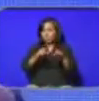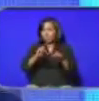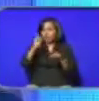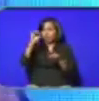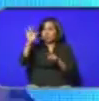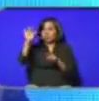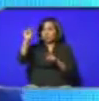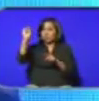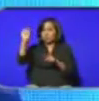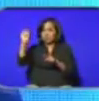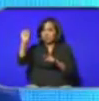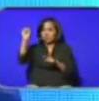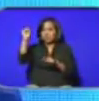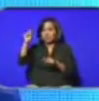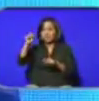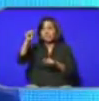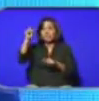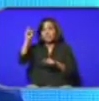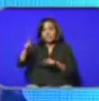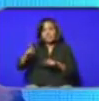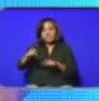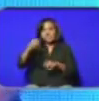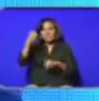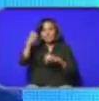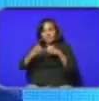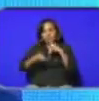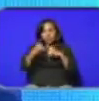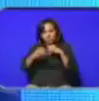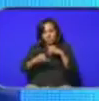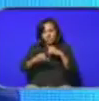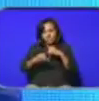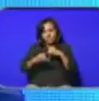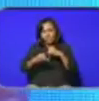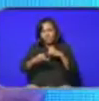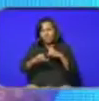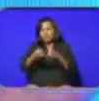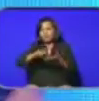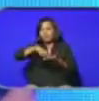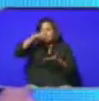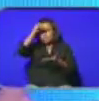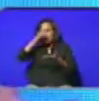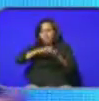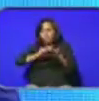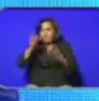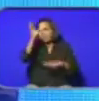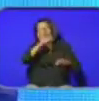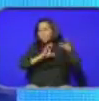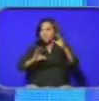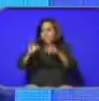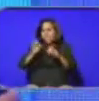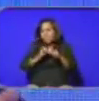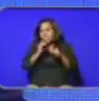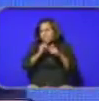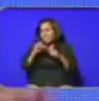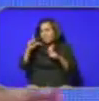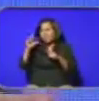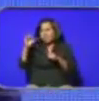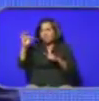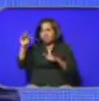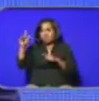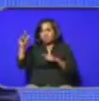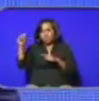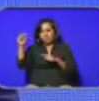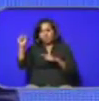sí necesitas haber culminado tu bachillerato o tu décimo grado o tu educación media, como se conoce, para